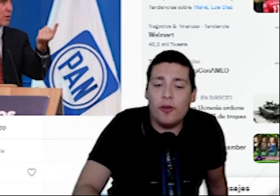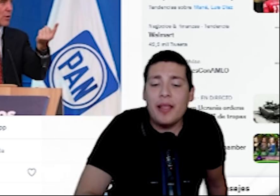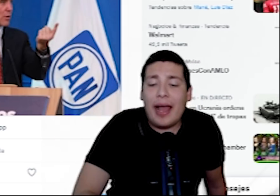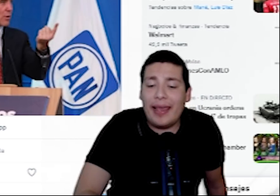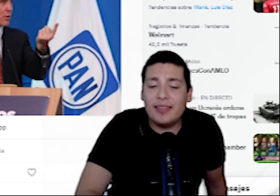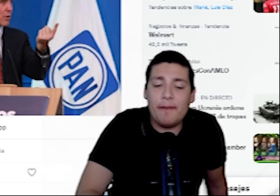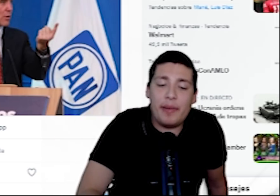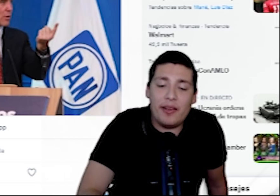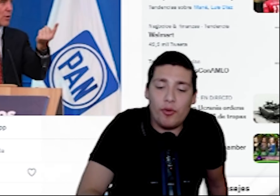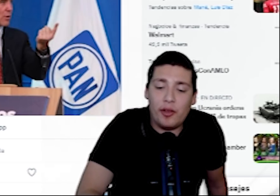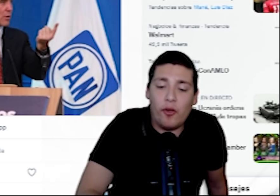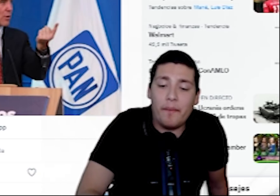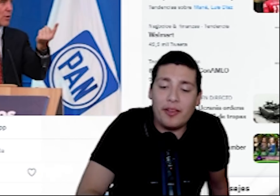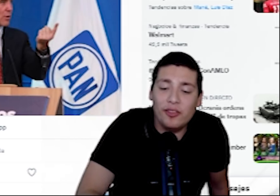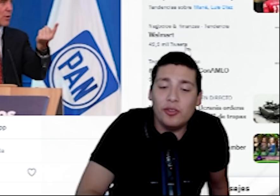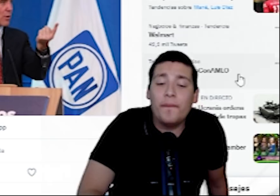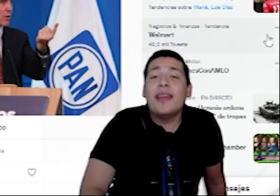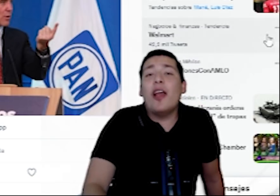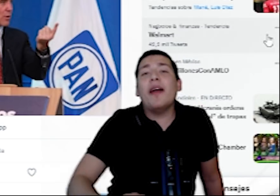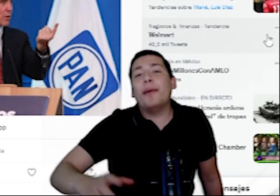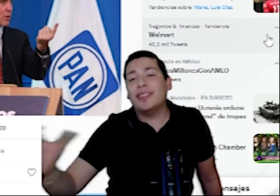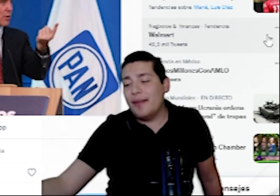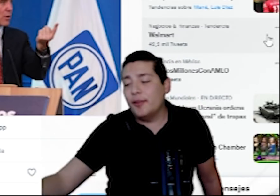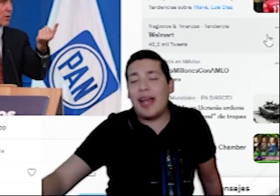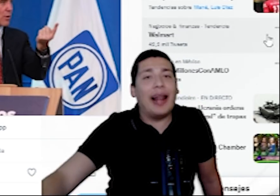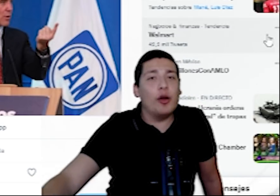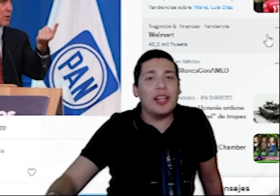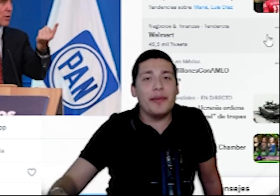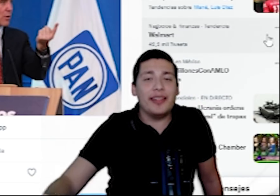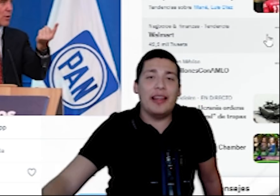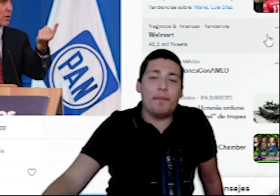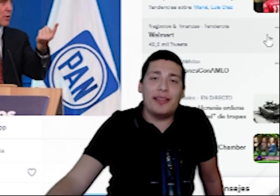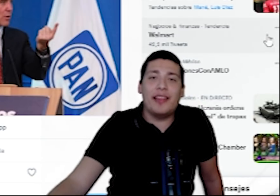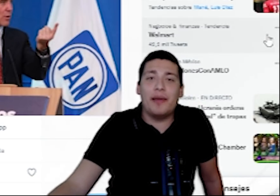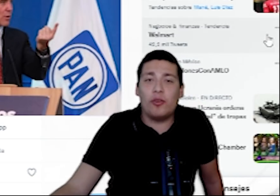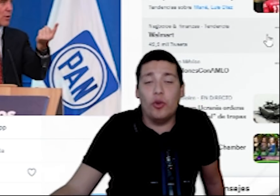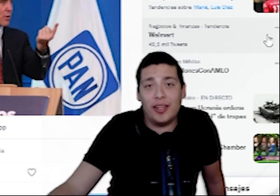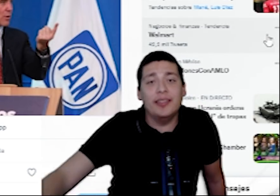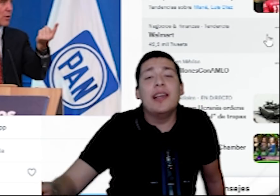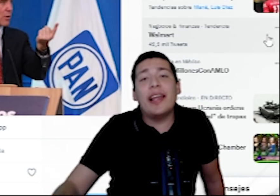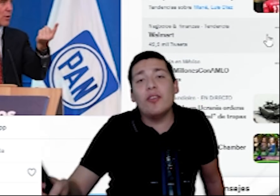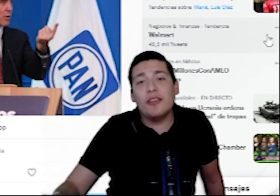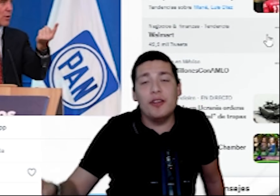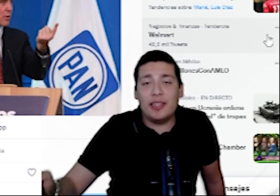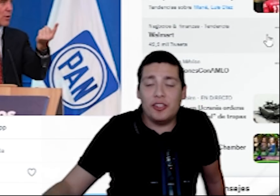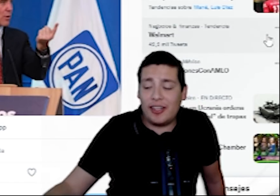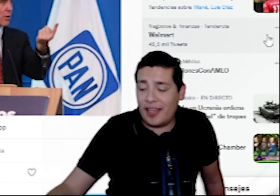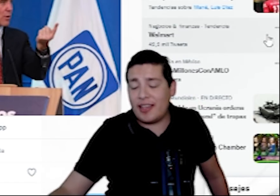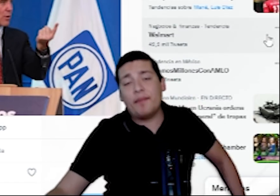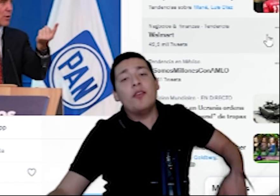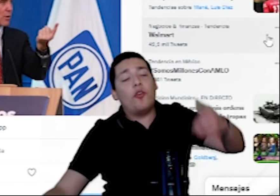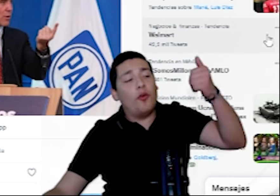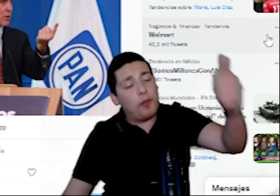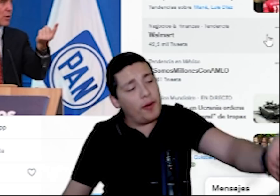hociquito a este periódico mañoso. Y ahora pasemos a la otra metida de pata de Marco Cortés que nos demuestra su